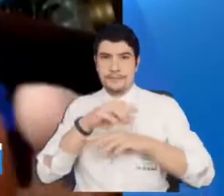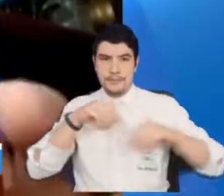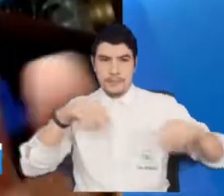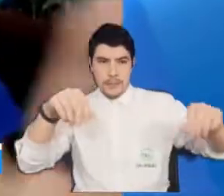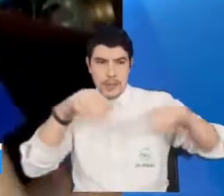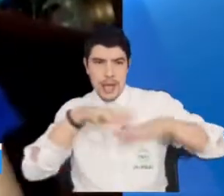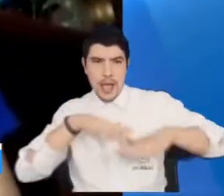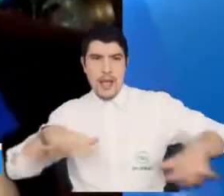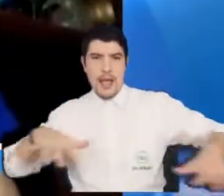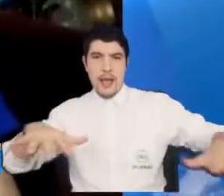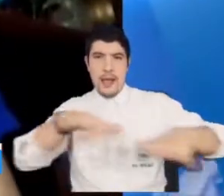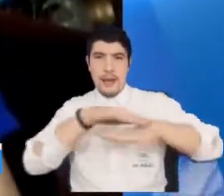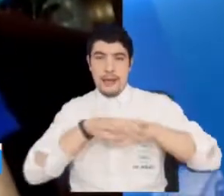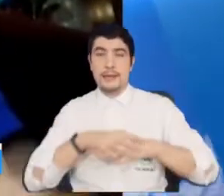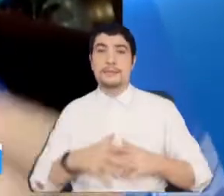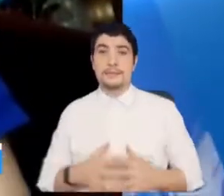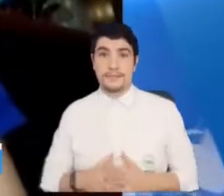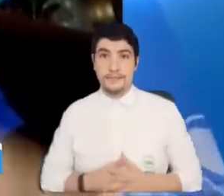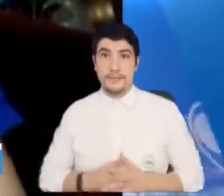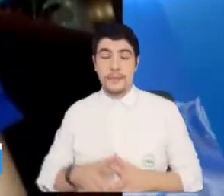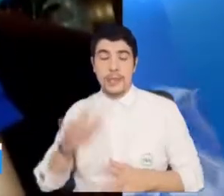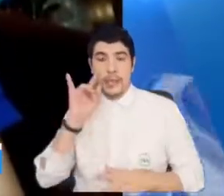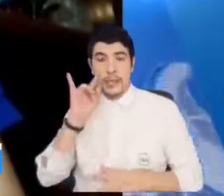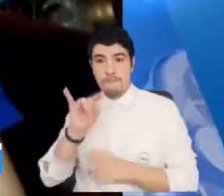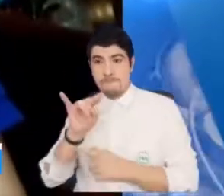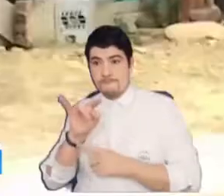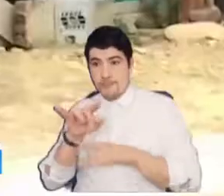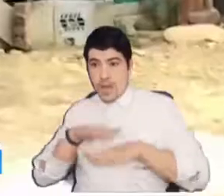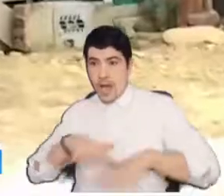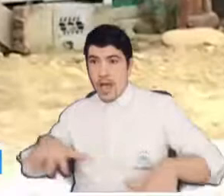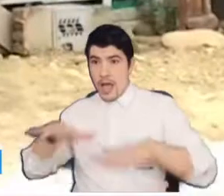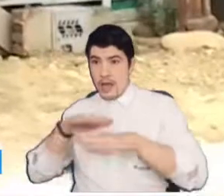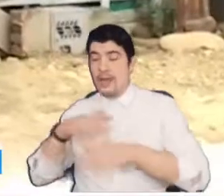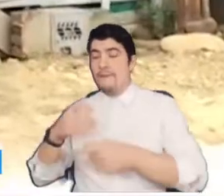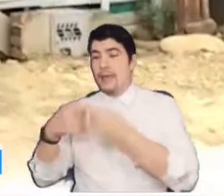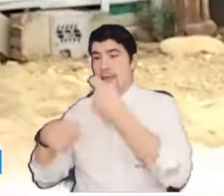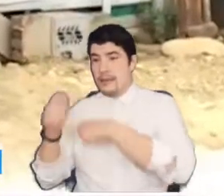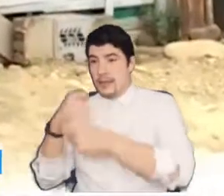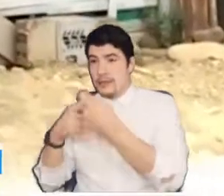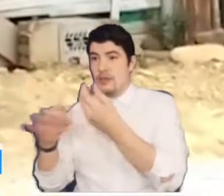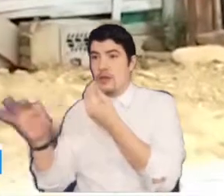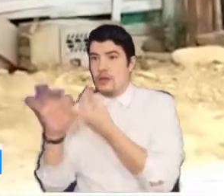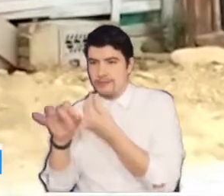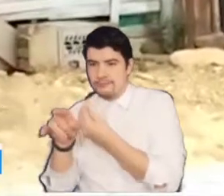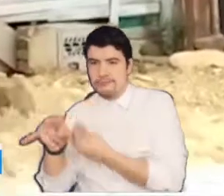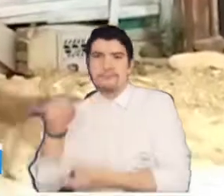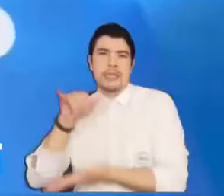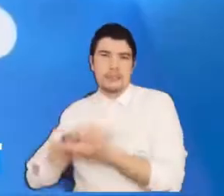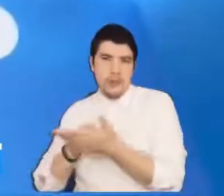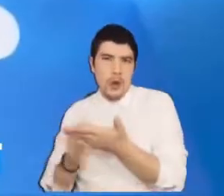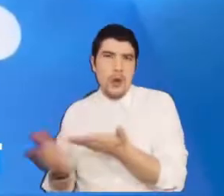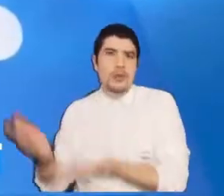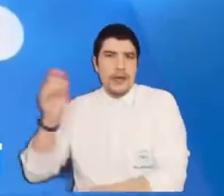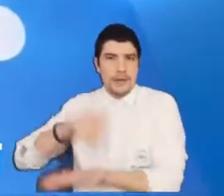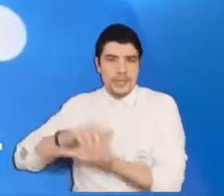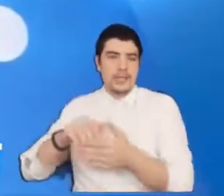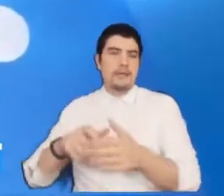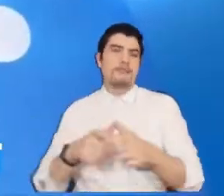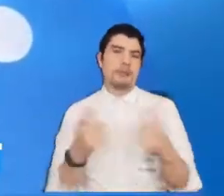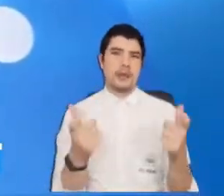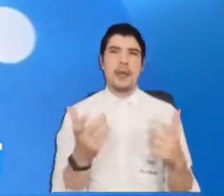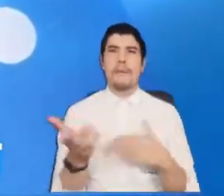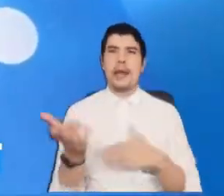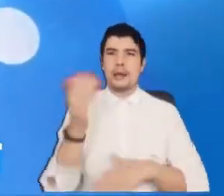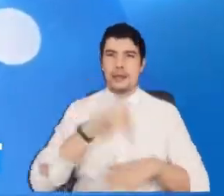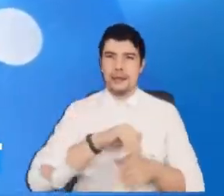control de zonas de microtráfico se reactiva y con ello las muertes. El barrio Toledo Plata, perteneciente a la Comuna 6, fue uno de los